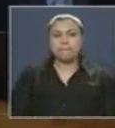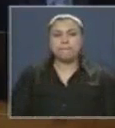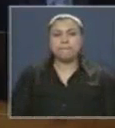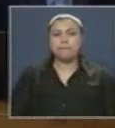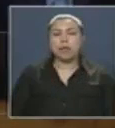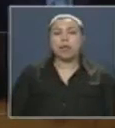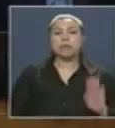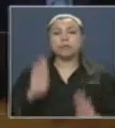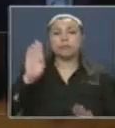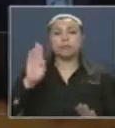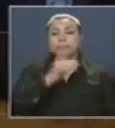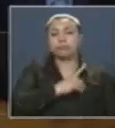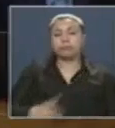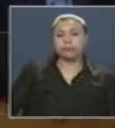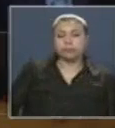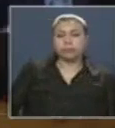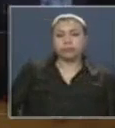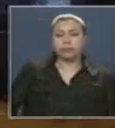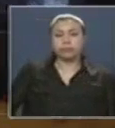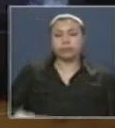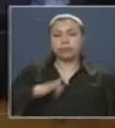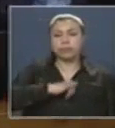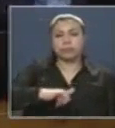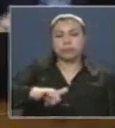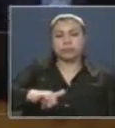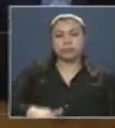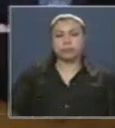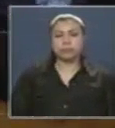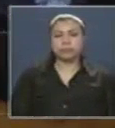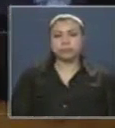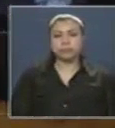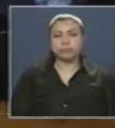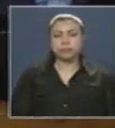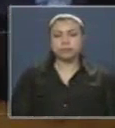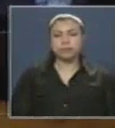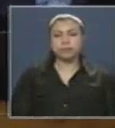parlamentarios que levantan la mano. A continuación, vamos a hacer un saludo.